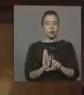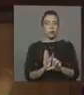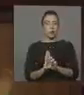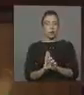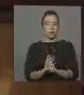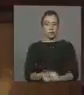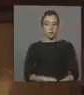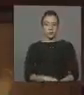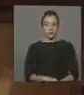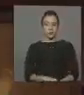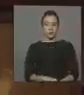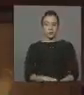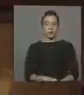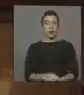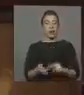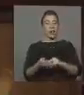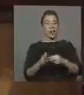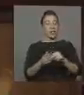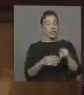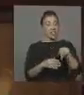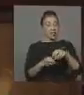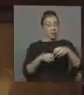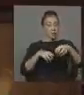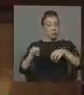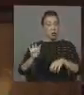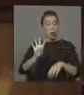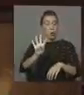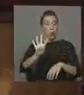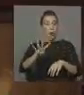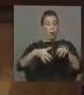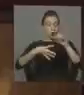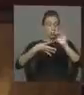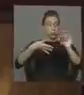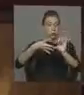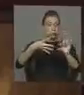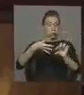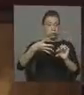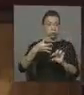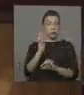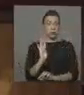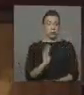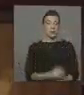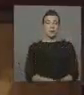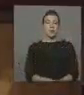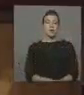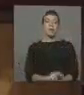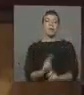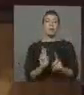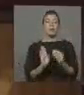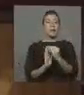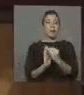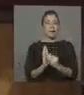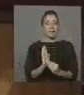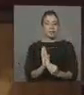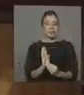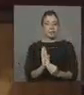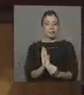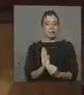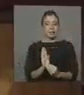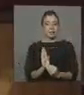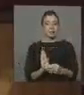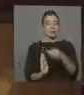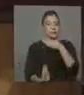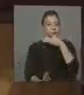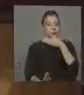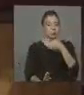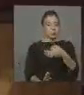en el mensaje? Fueron divididos por el Ejecutivo en 4 acápites. Con respecto a los antecedentes, se